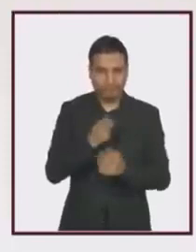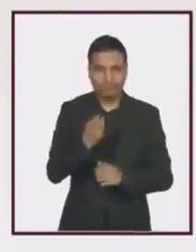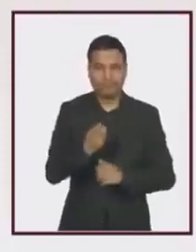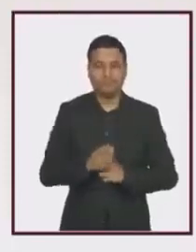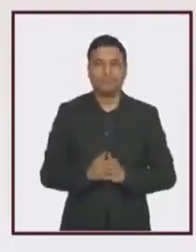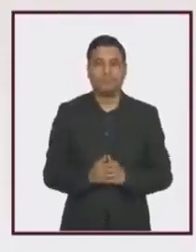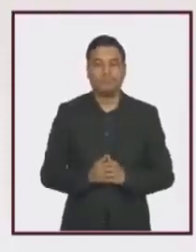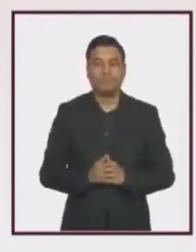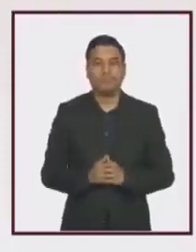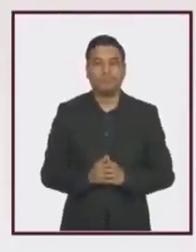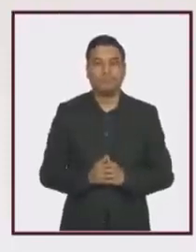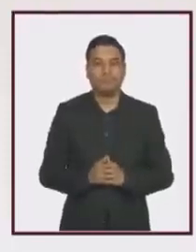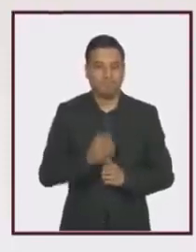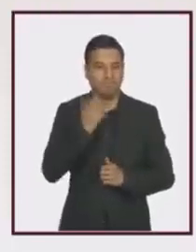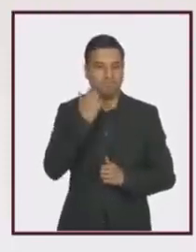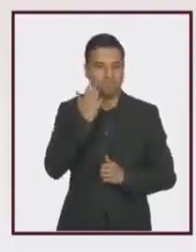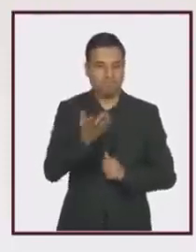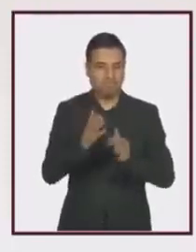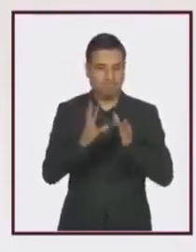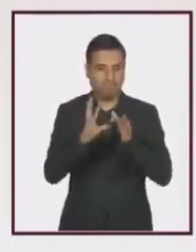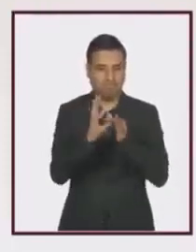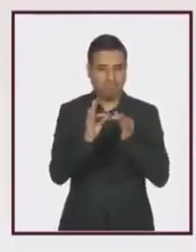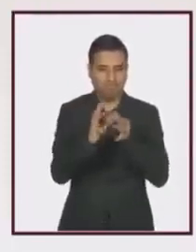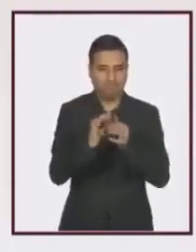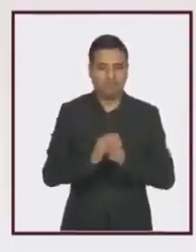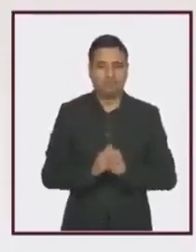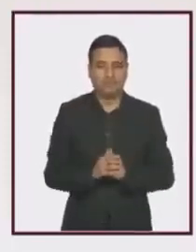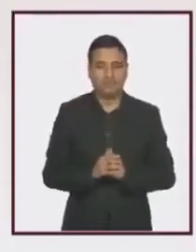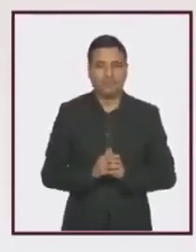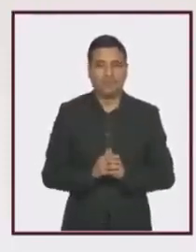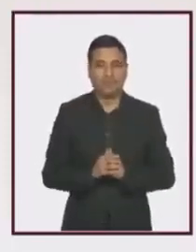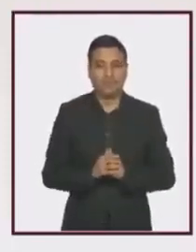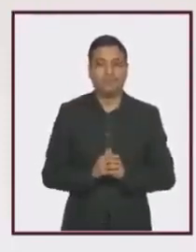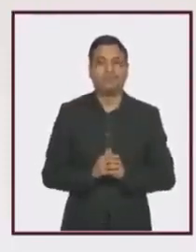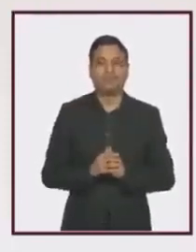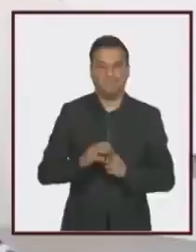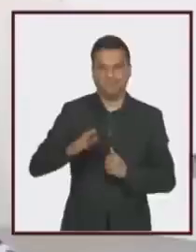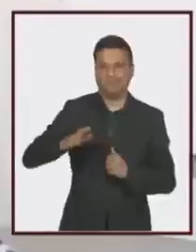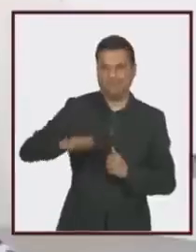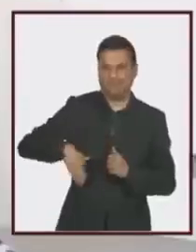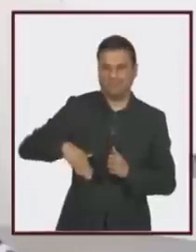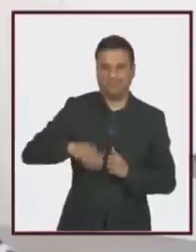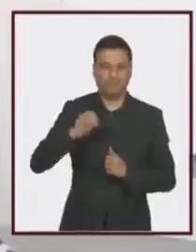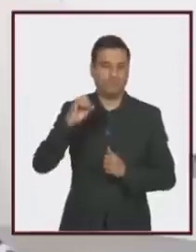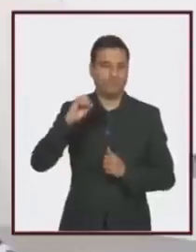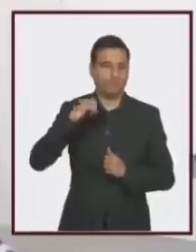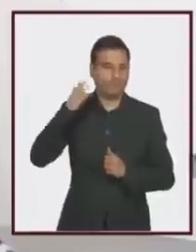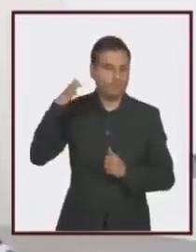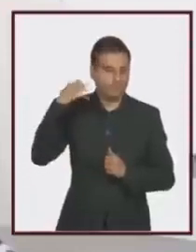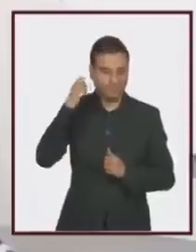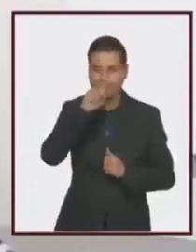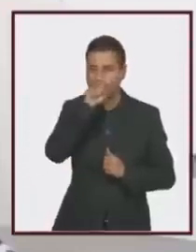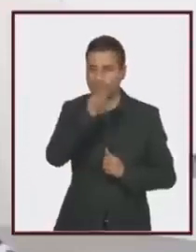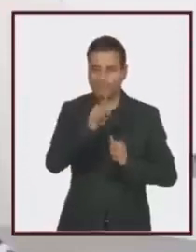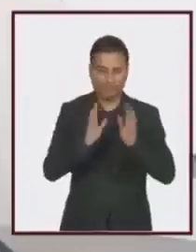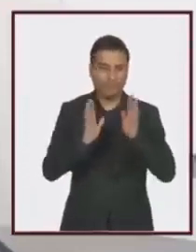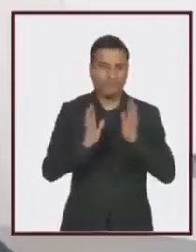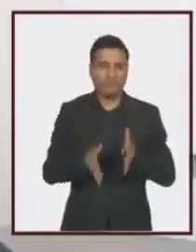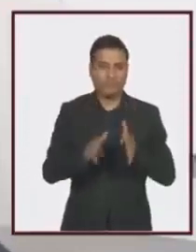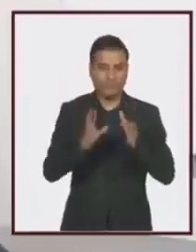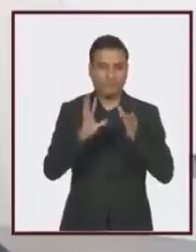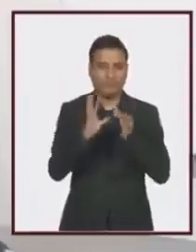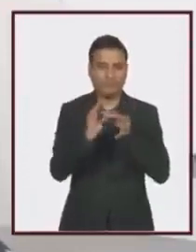Bueno, aquí quiero señalarles y que lo mencionaba también en la presentación, el